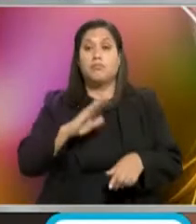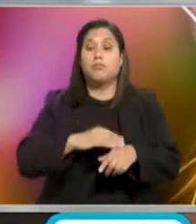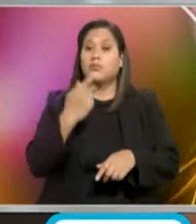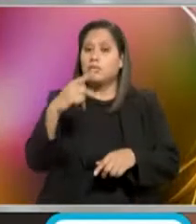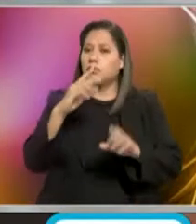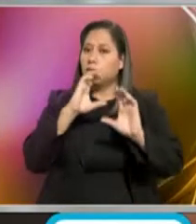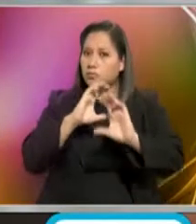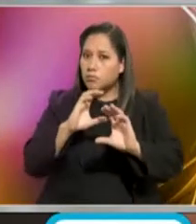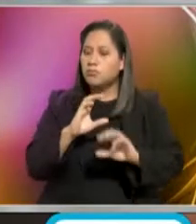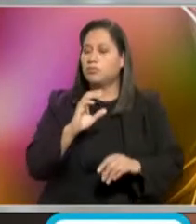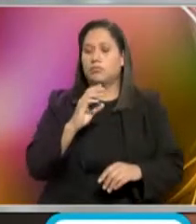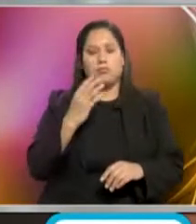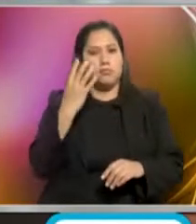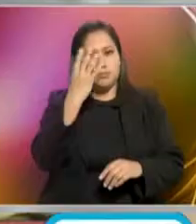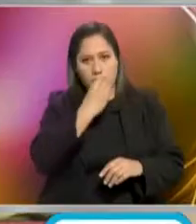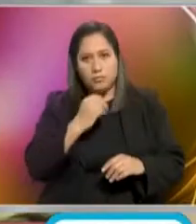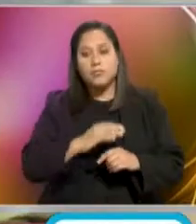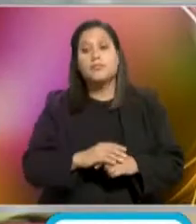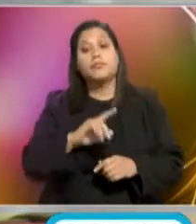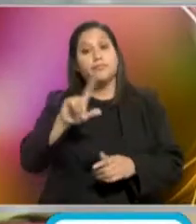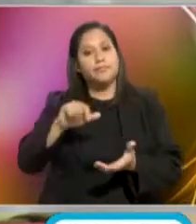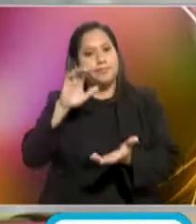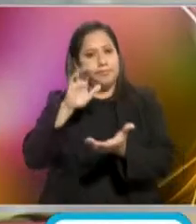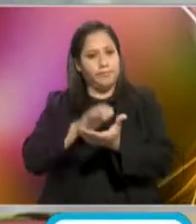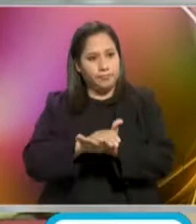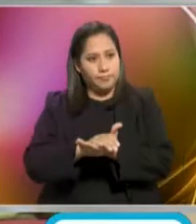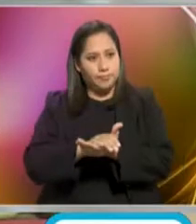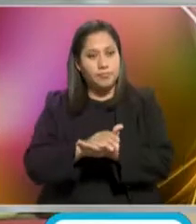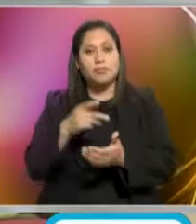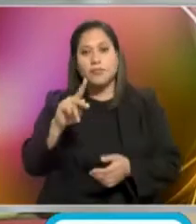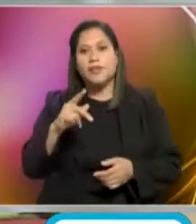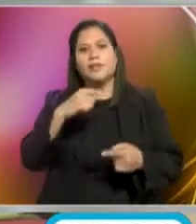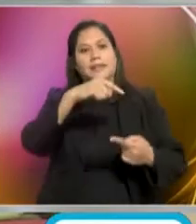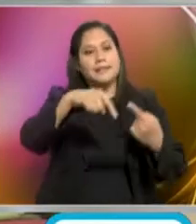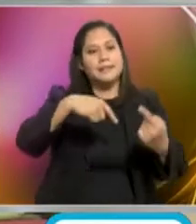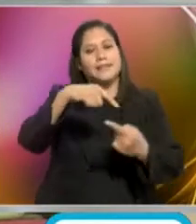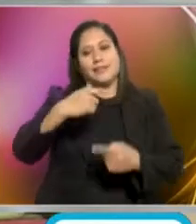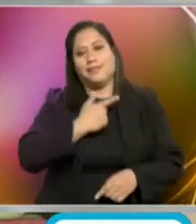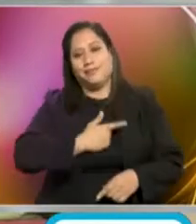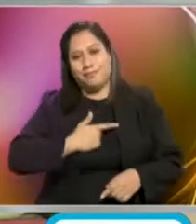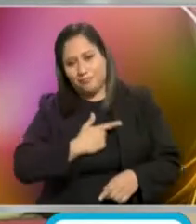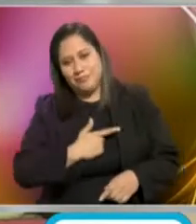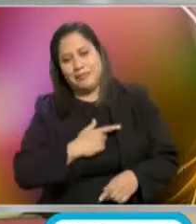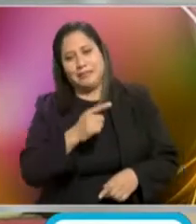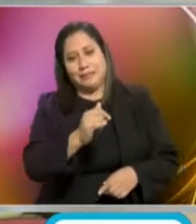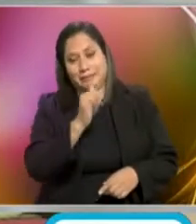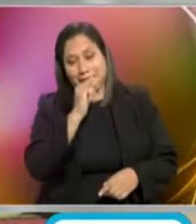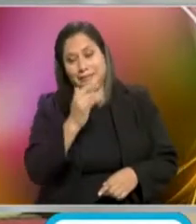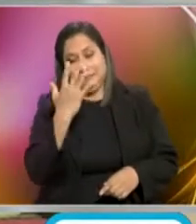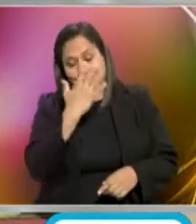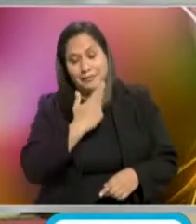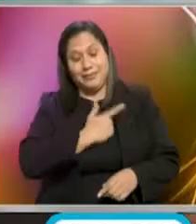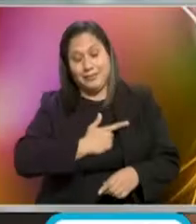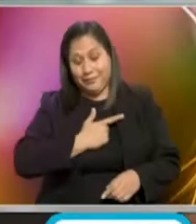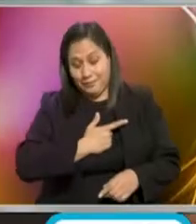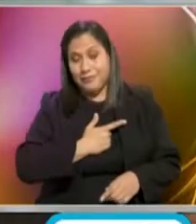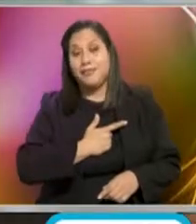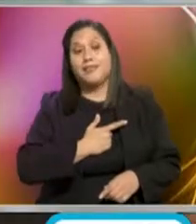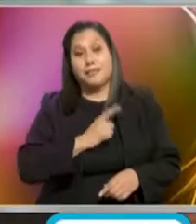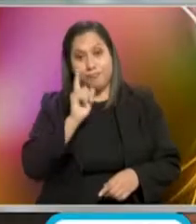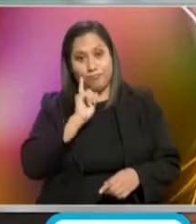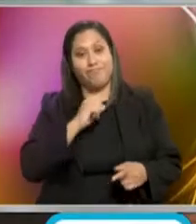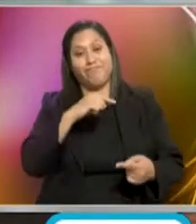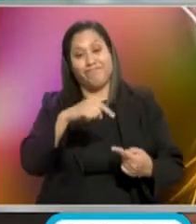eran muy buenas. Pero se casó, pero le gustaba la bohemia, le gustaba la parranda y sobre todo le gustaban las